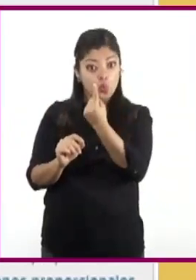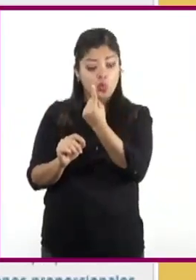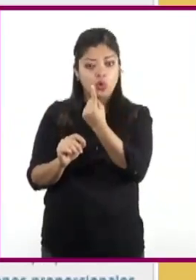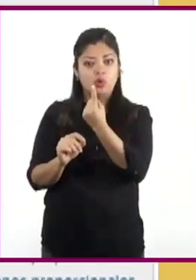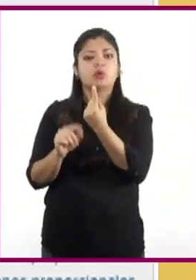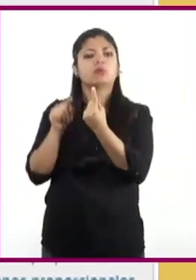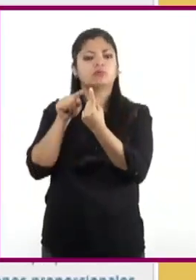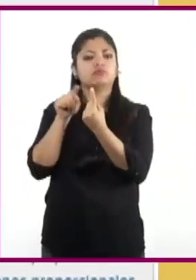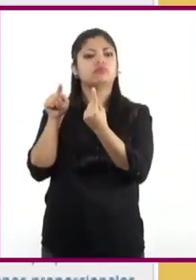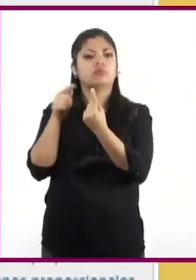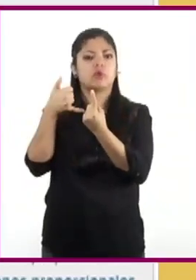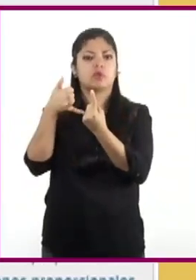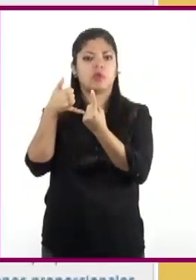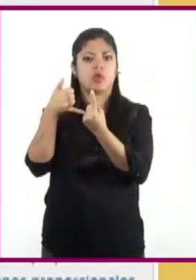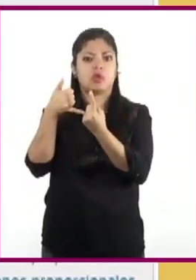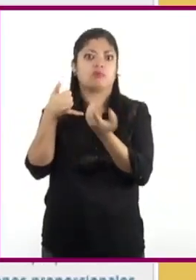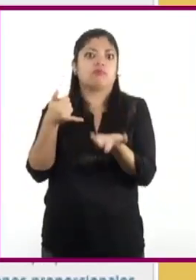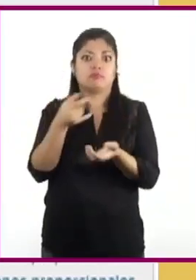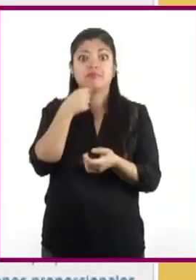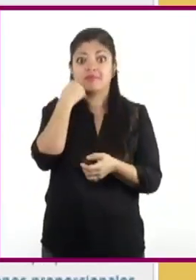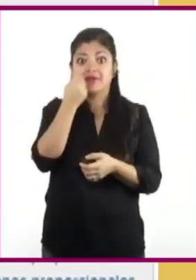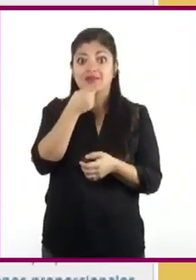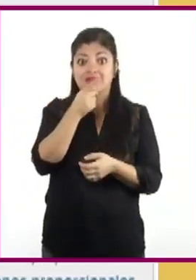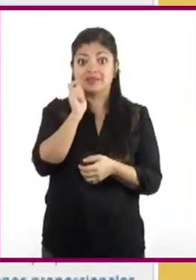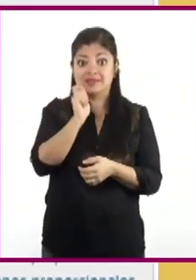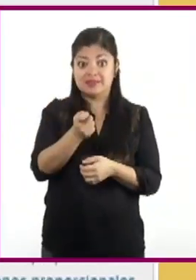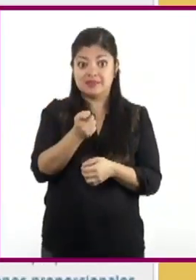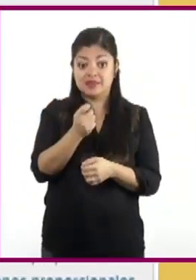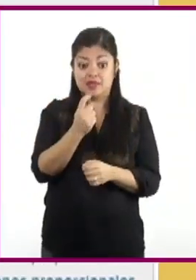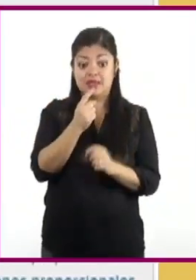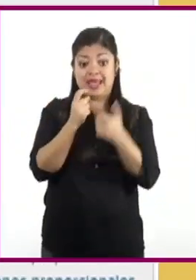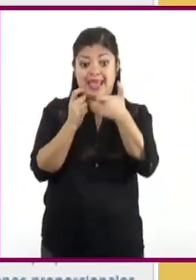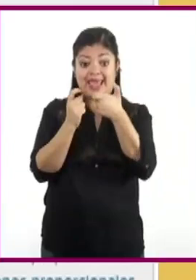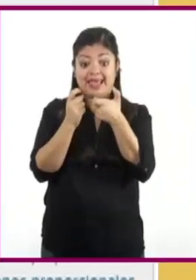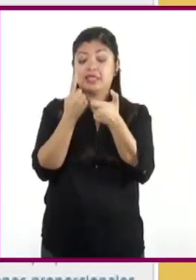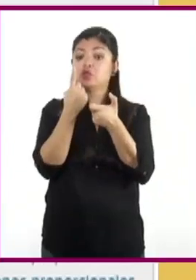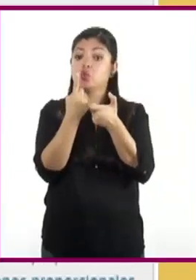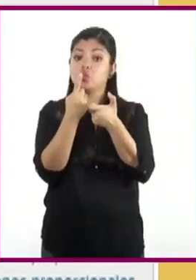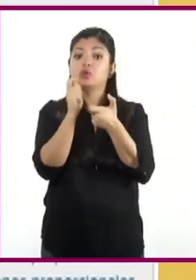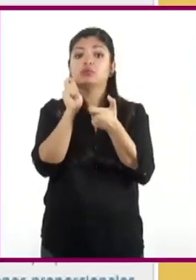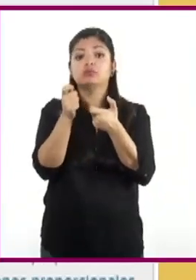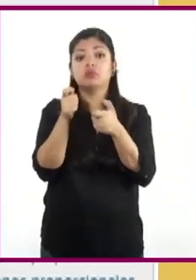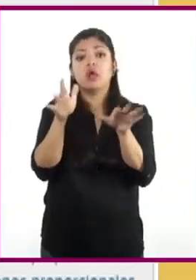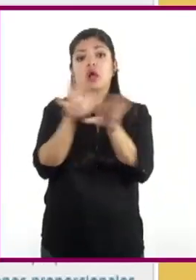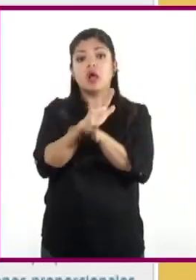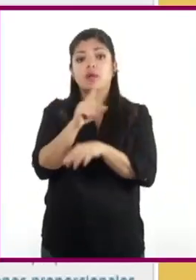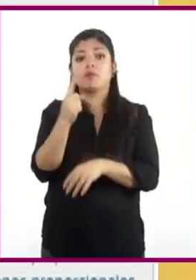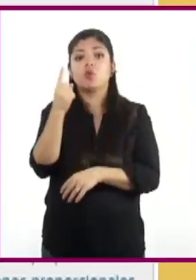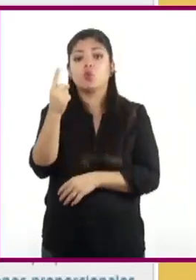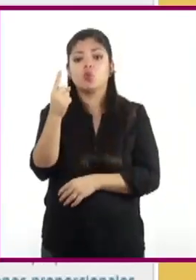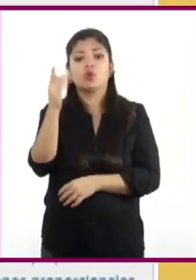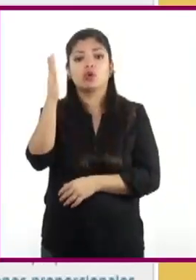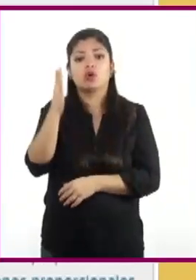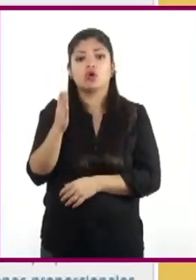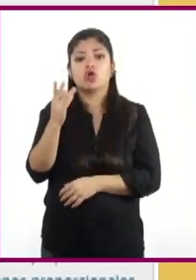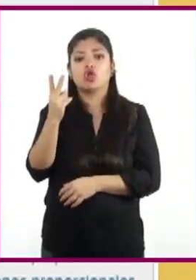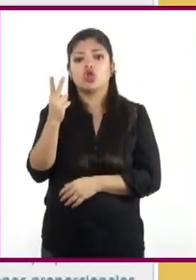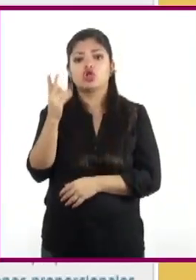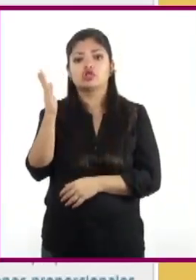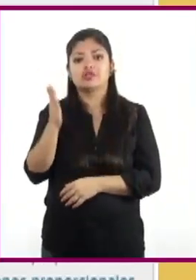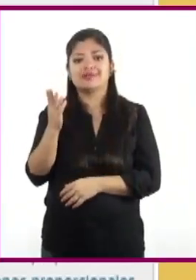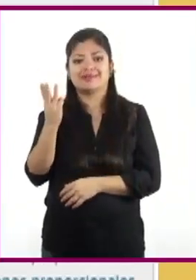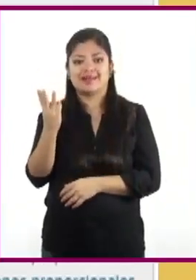¿cuánto tiene que aumentar y? Pues me están diciendo que un cambio de una unidad en x corresponde a un cambio de 1.2 de unidades en